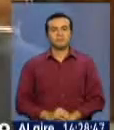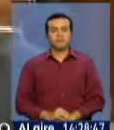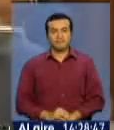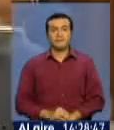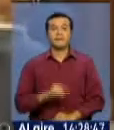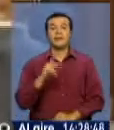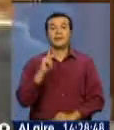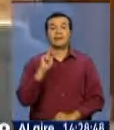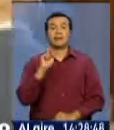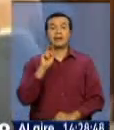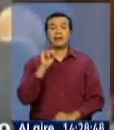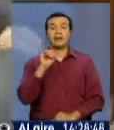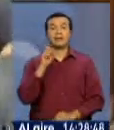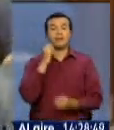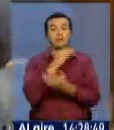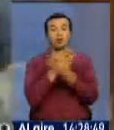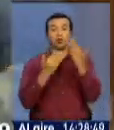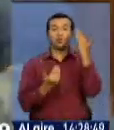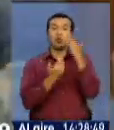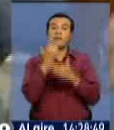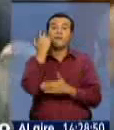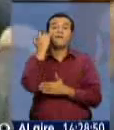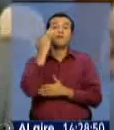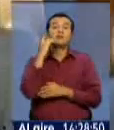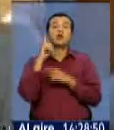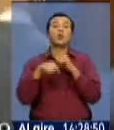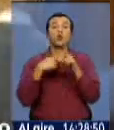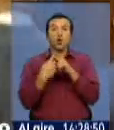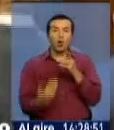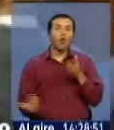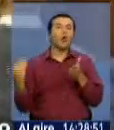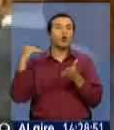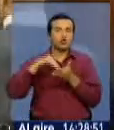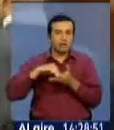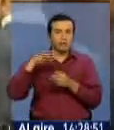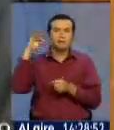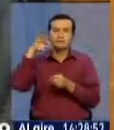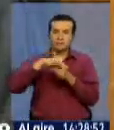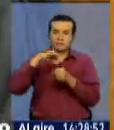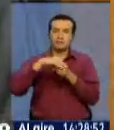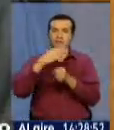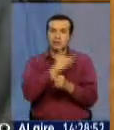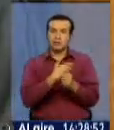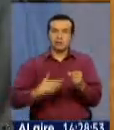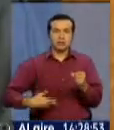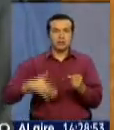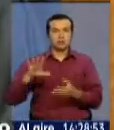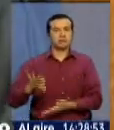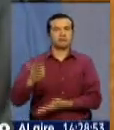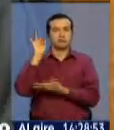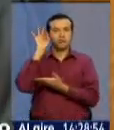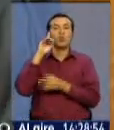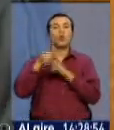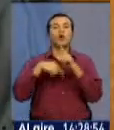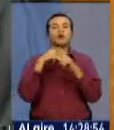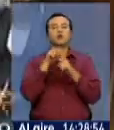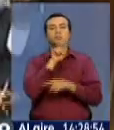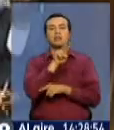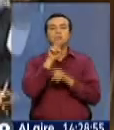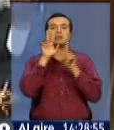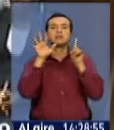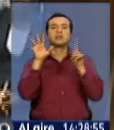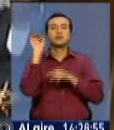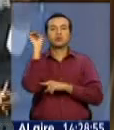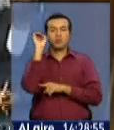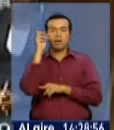En Kenia, la Comisión Electoral anunció la nueva fecha para la repetición de las elecciones presidenciales. Estas serán el 26 de octubre y no